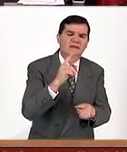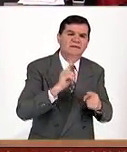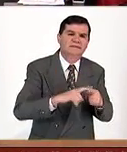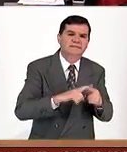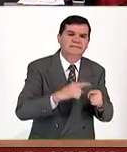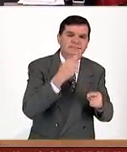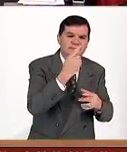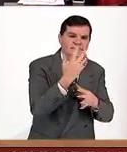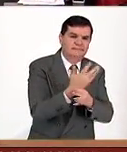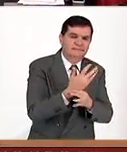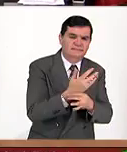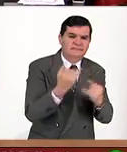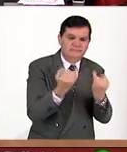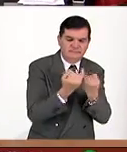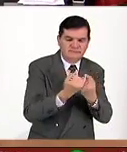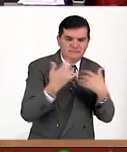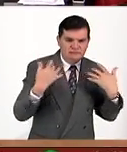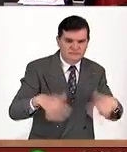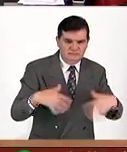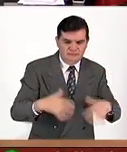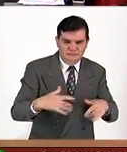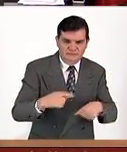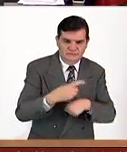dicen que igual de dañino